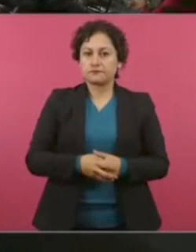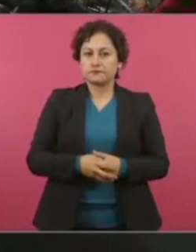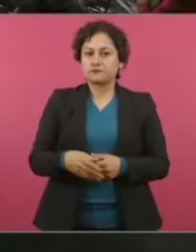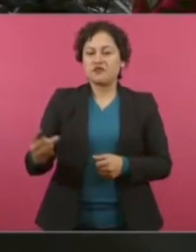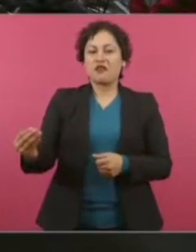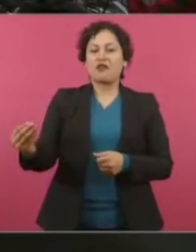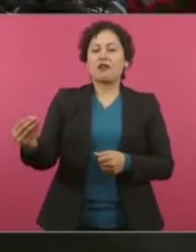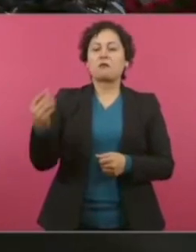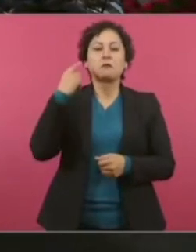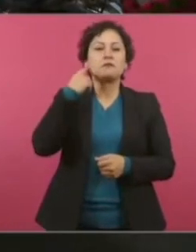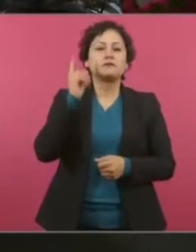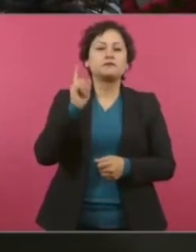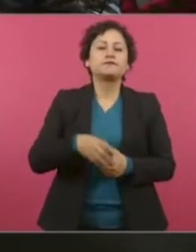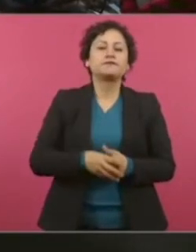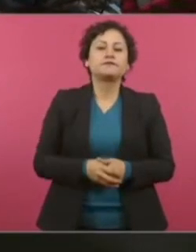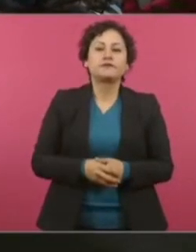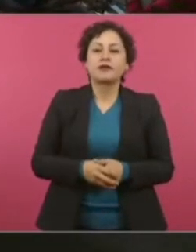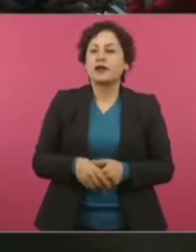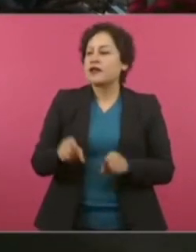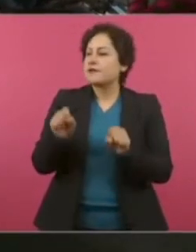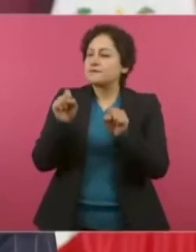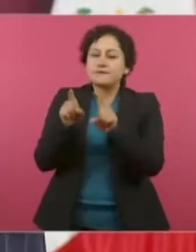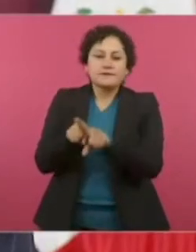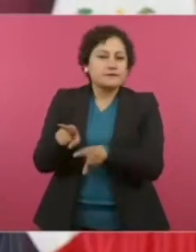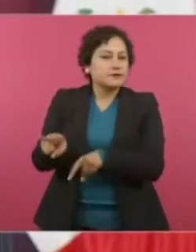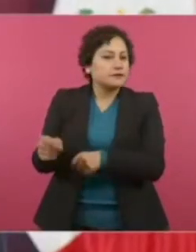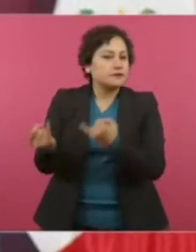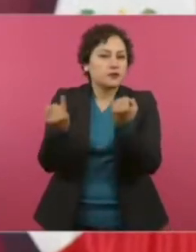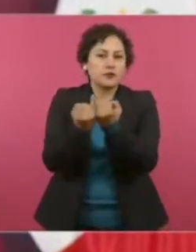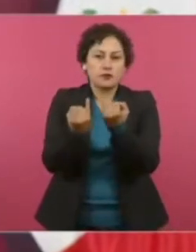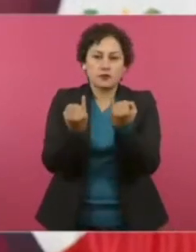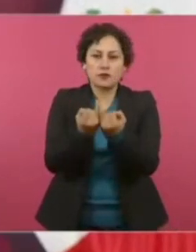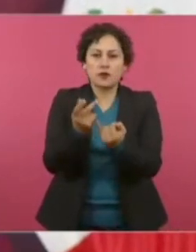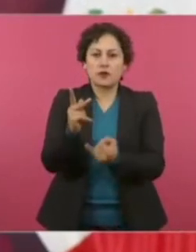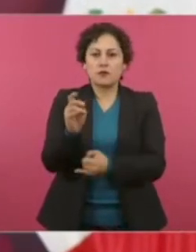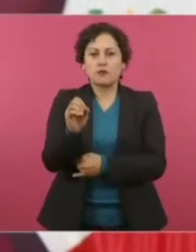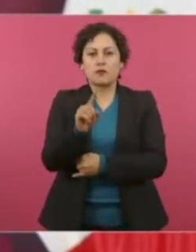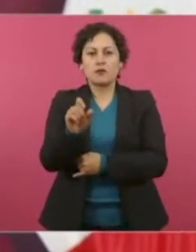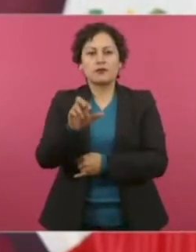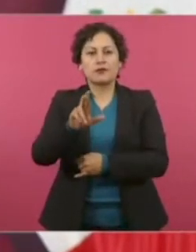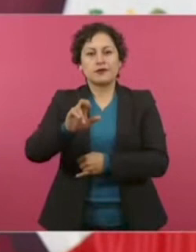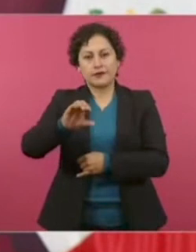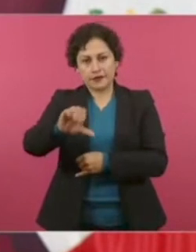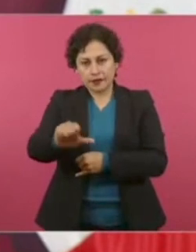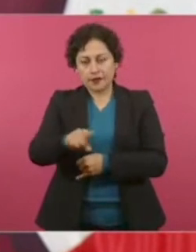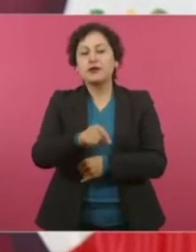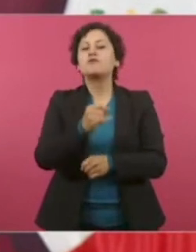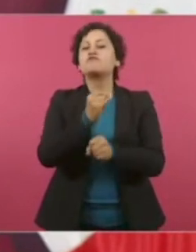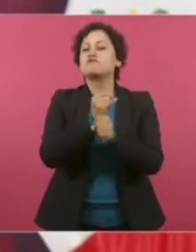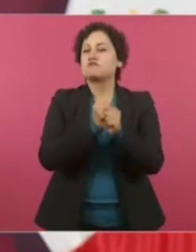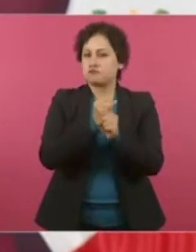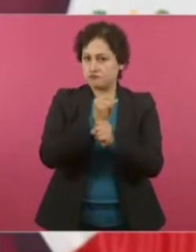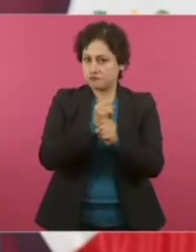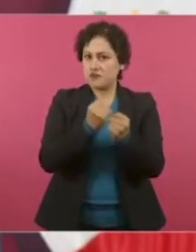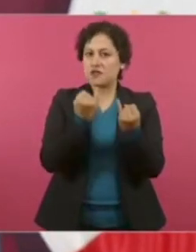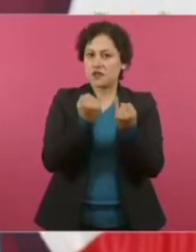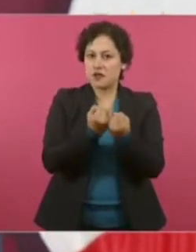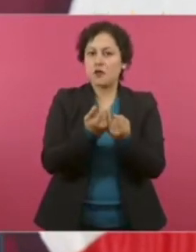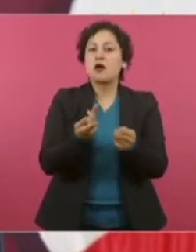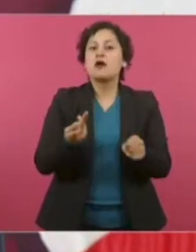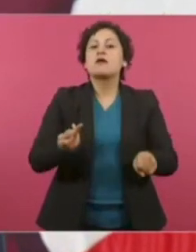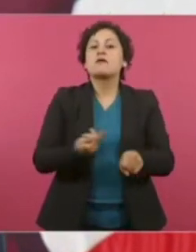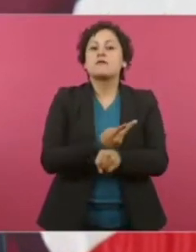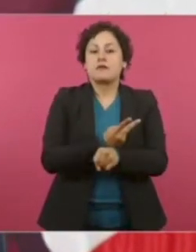Lo mismo en el caso de Poza Rica, se está haciendo la investigación de los cuerpos